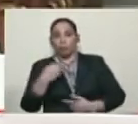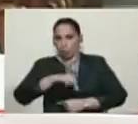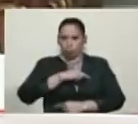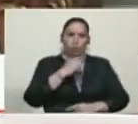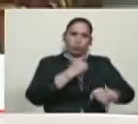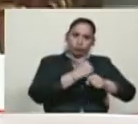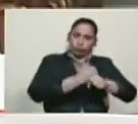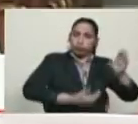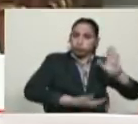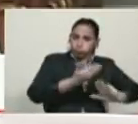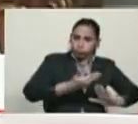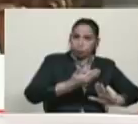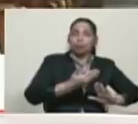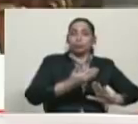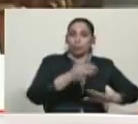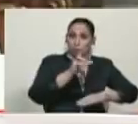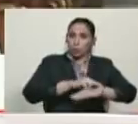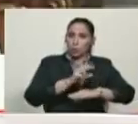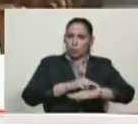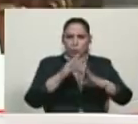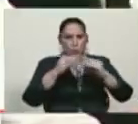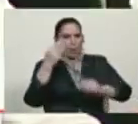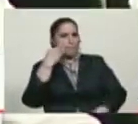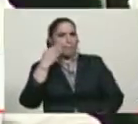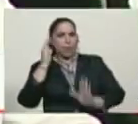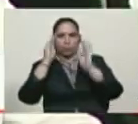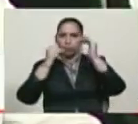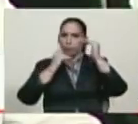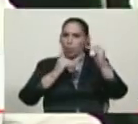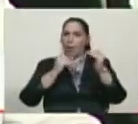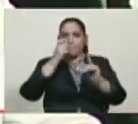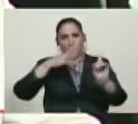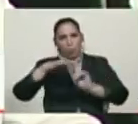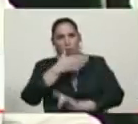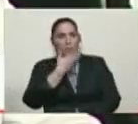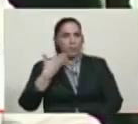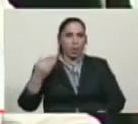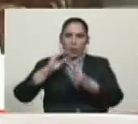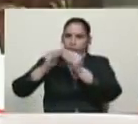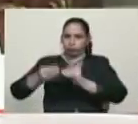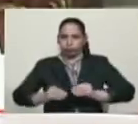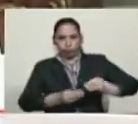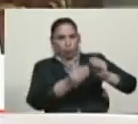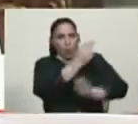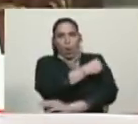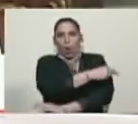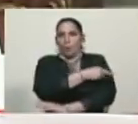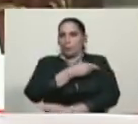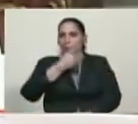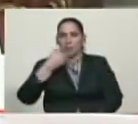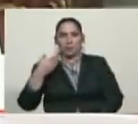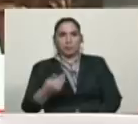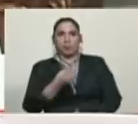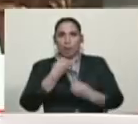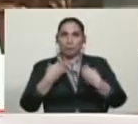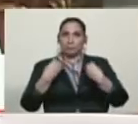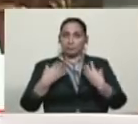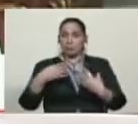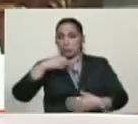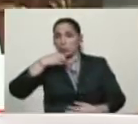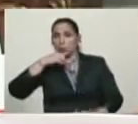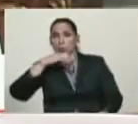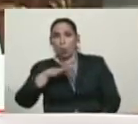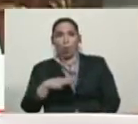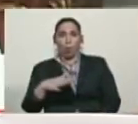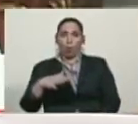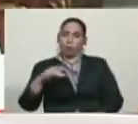los torcido con toda la experiencia atender al pueblo a mejorar ese hospital que es un hospital bueno histórico tradicional